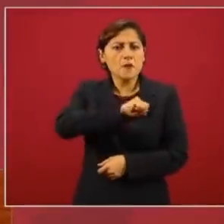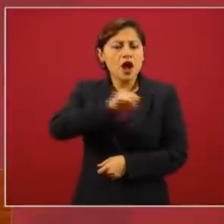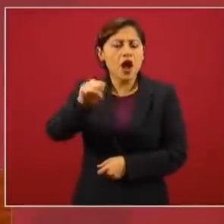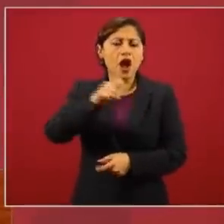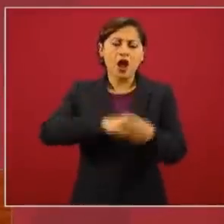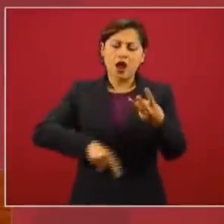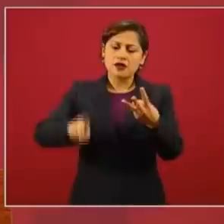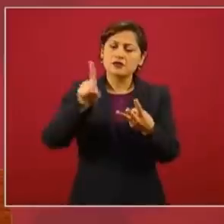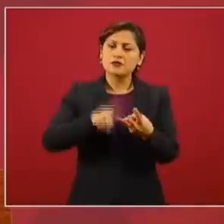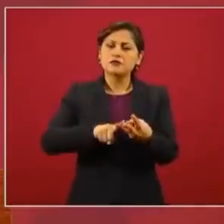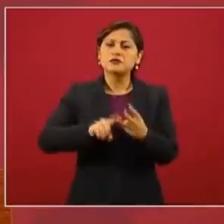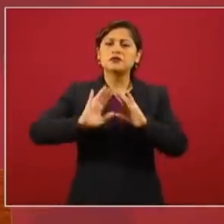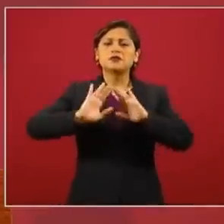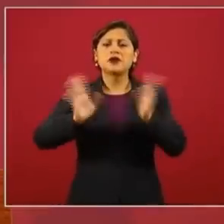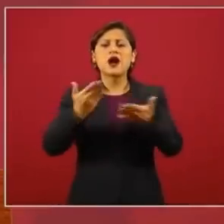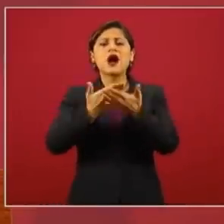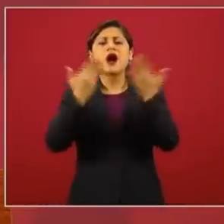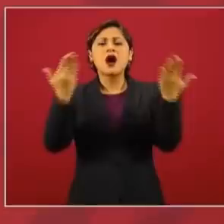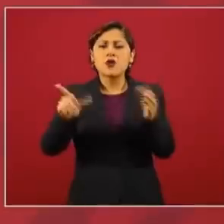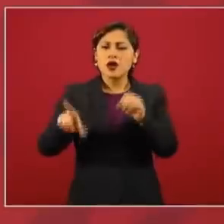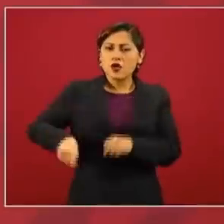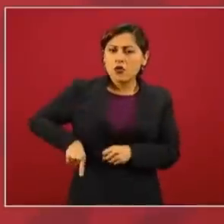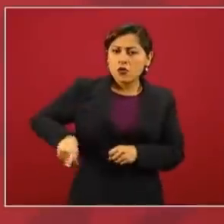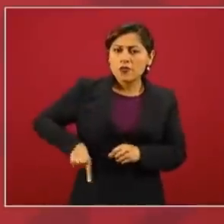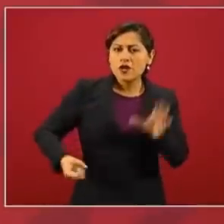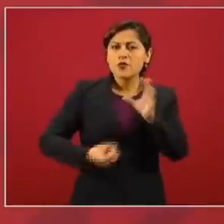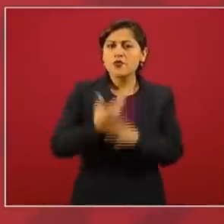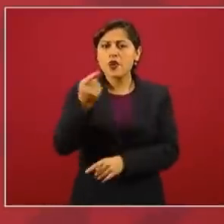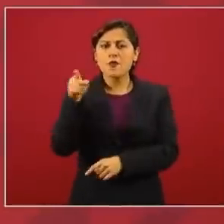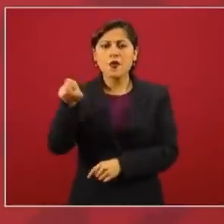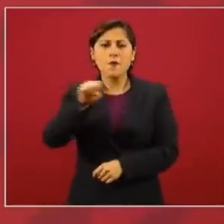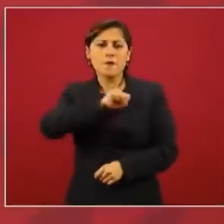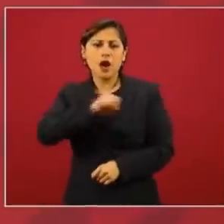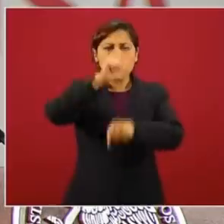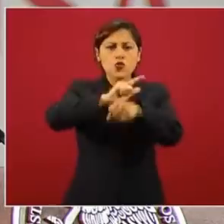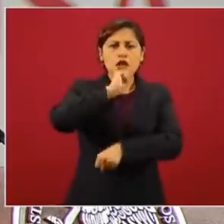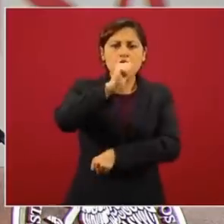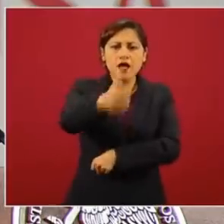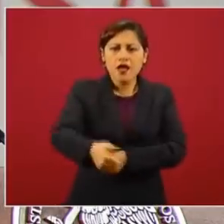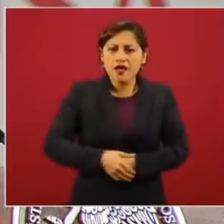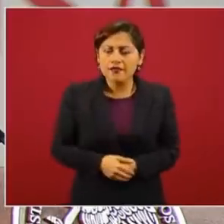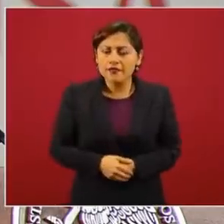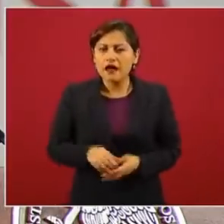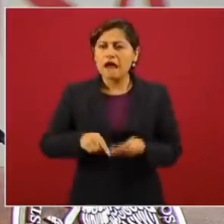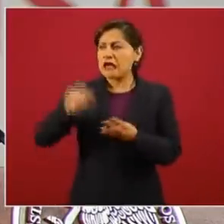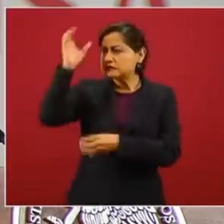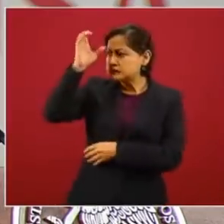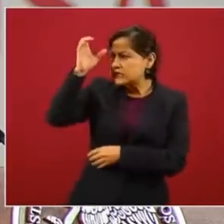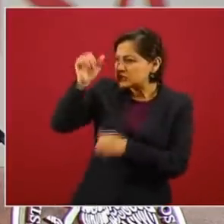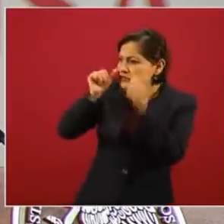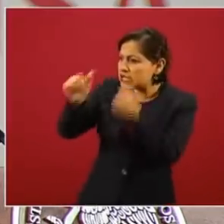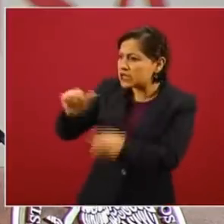dejar a los creadores, no les importa la cultura, la ciencia,